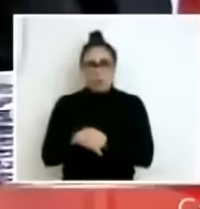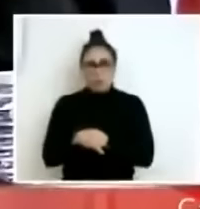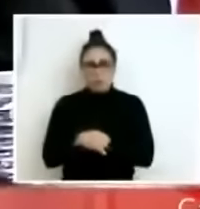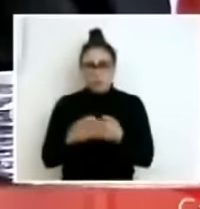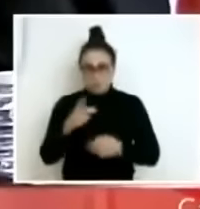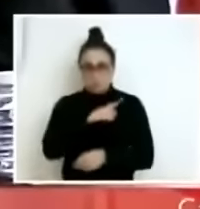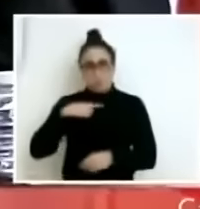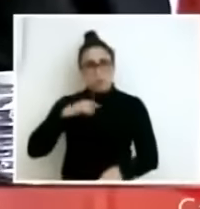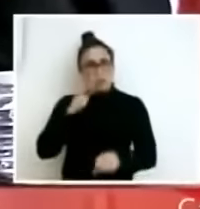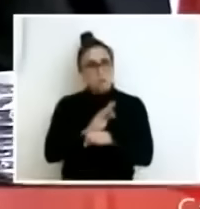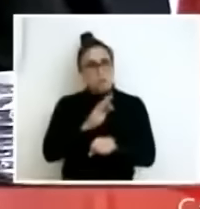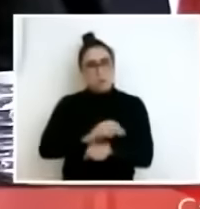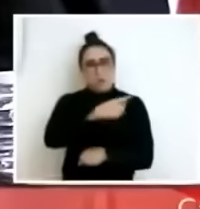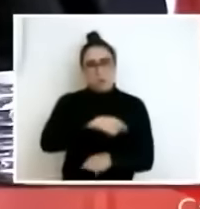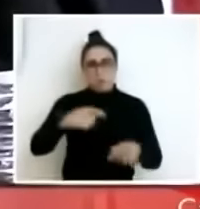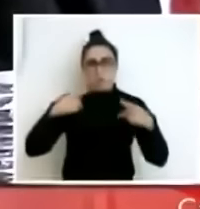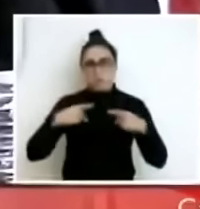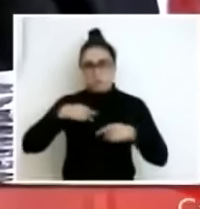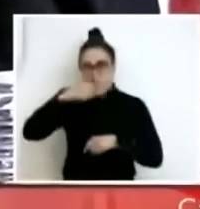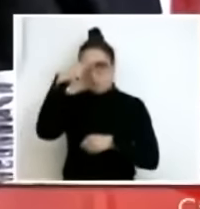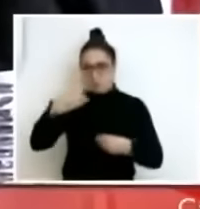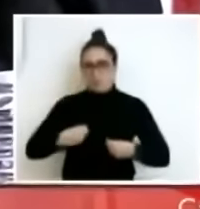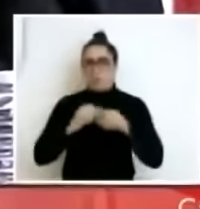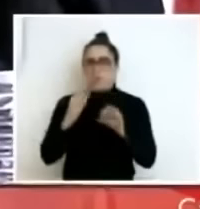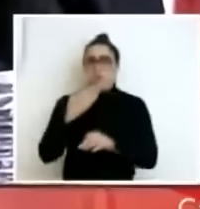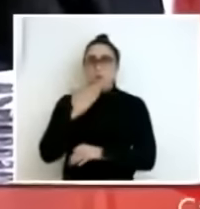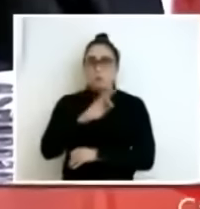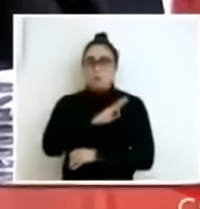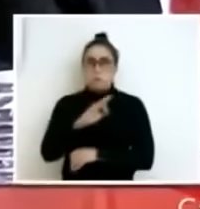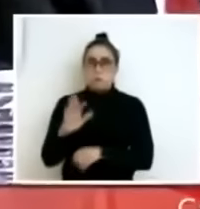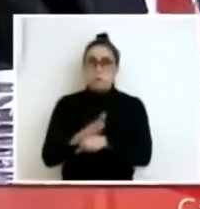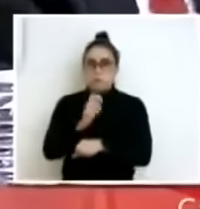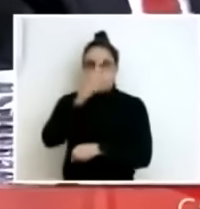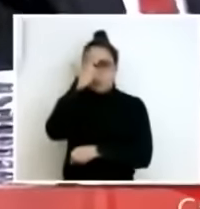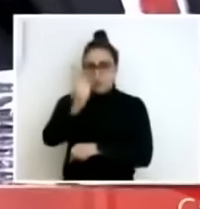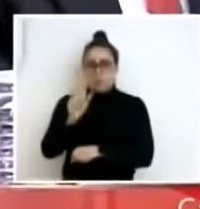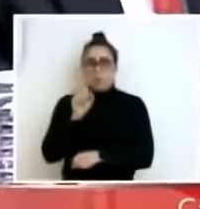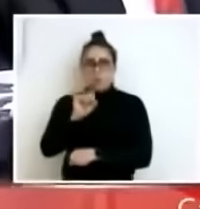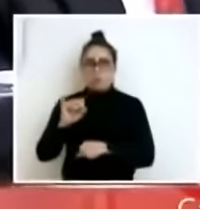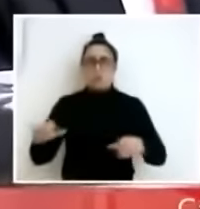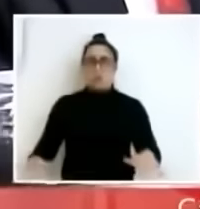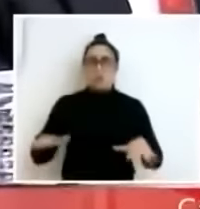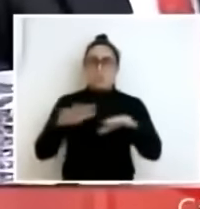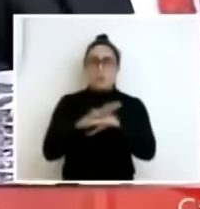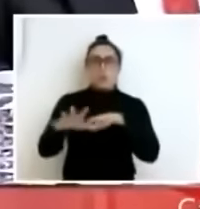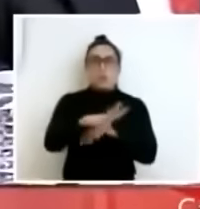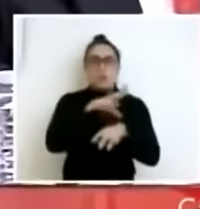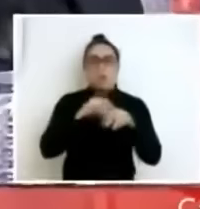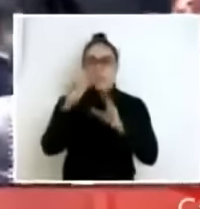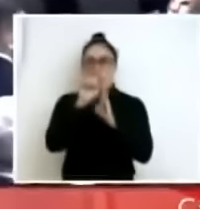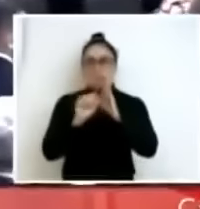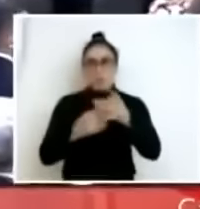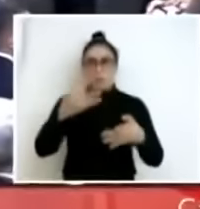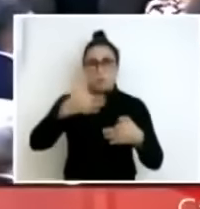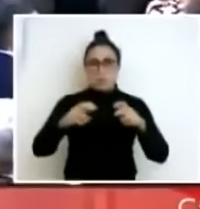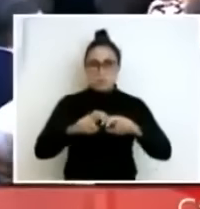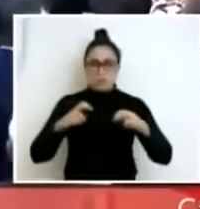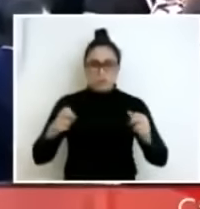constitucional de bienestar votaremos por la refundación del poder